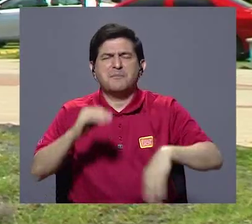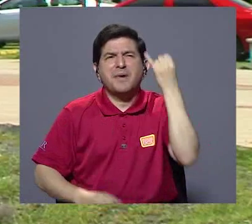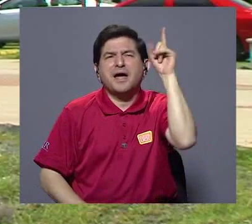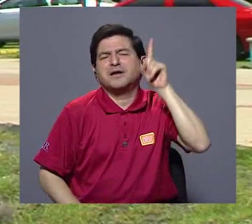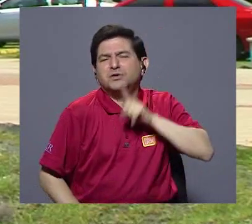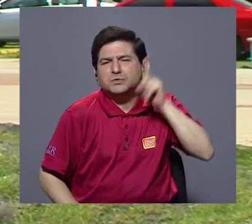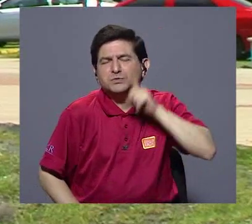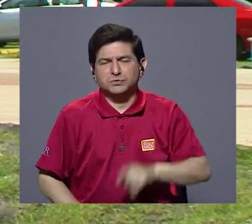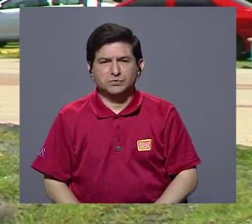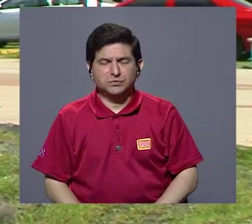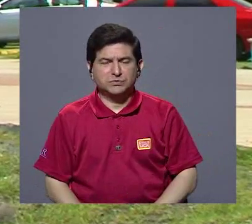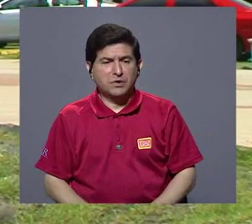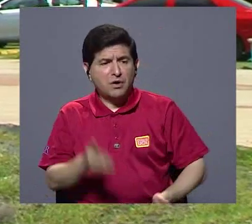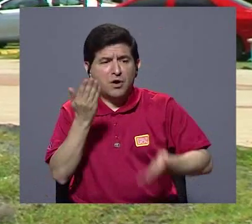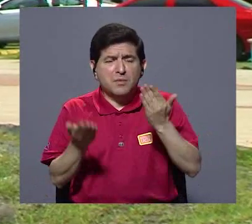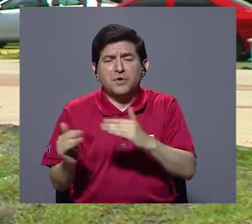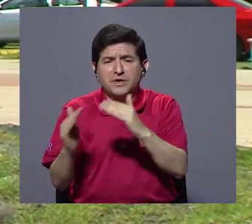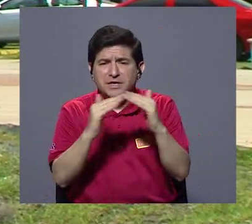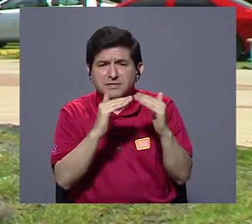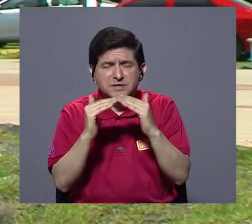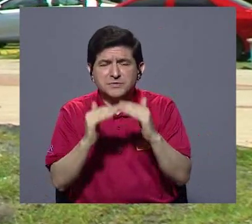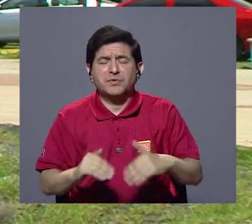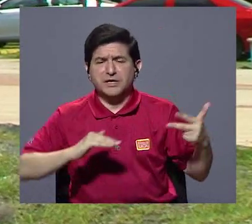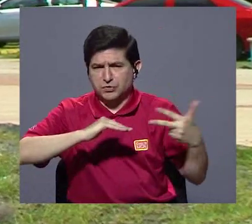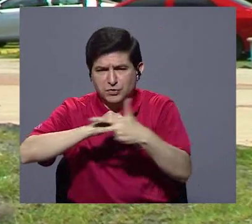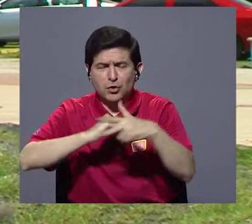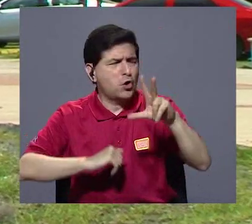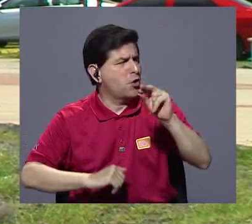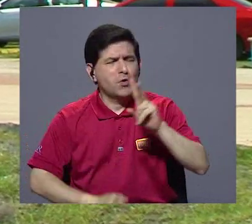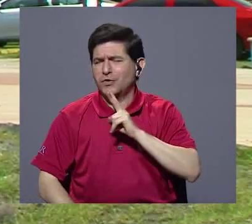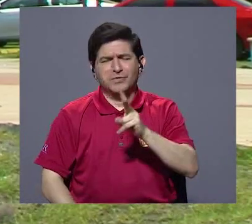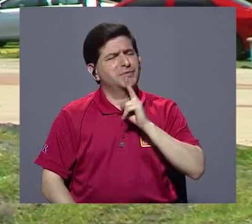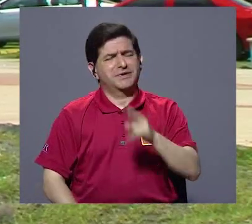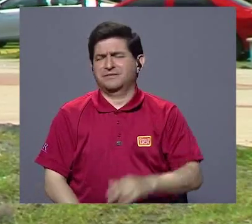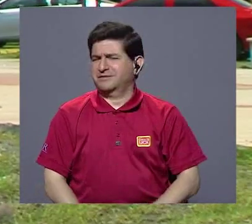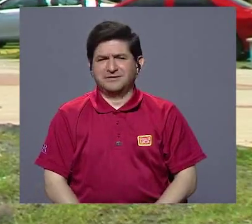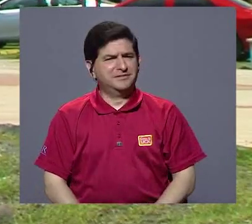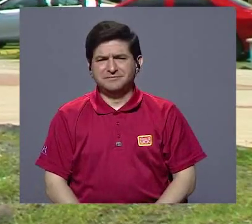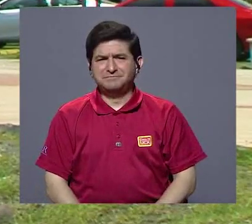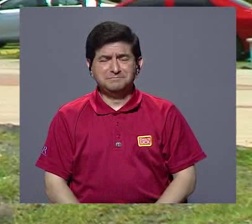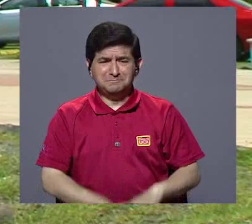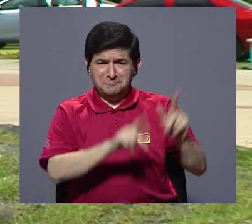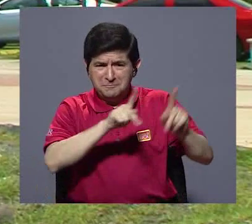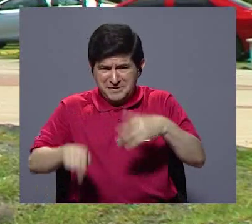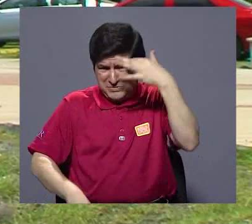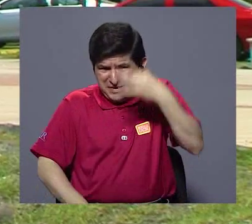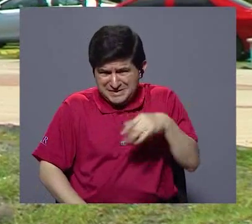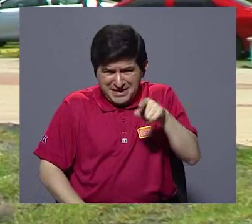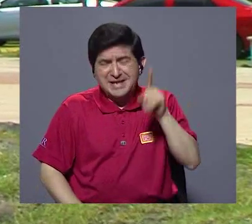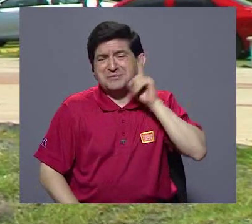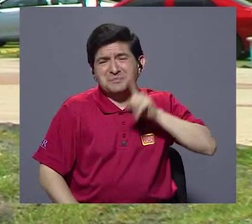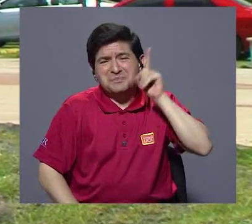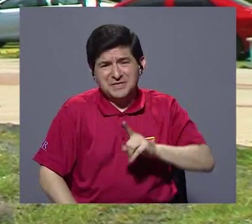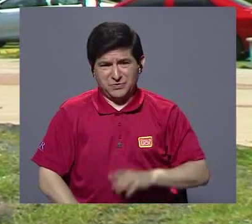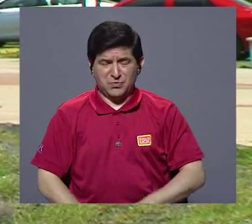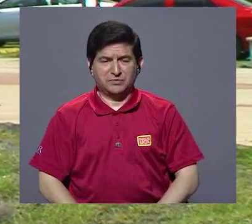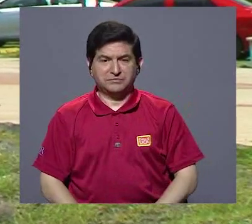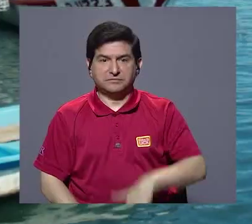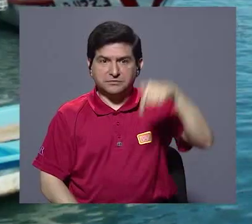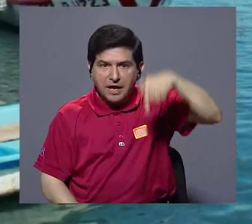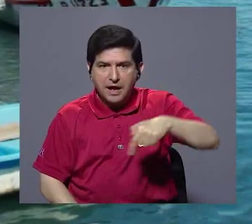somos menos prejuiciosas por ser un puerto. No es así como la gente cree, eso es un